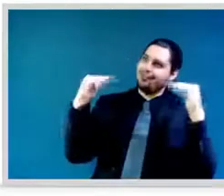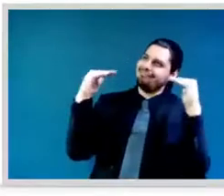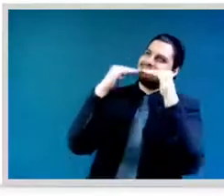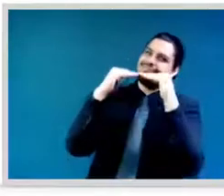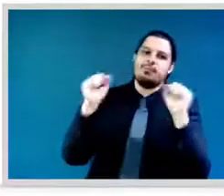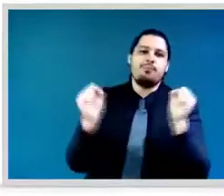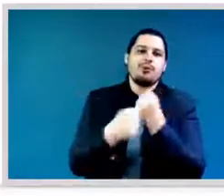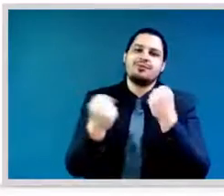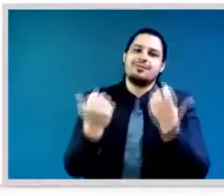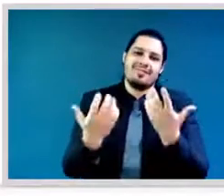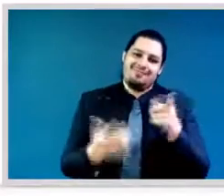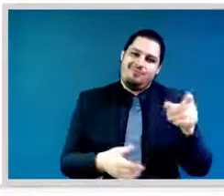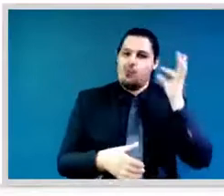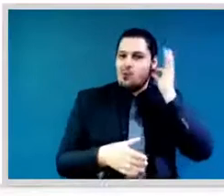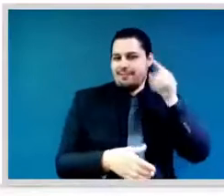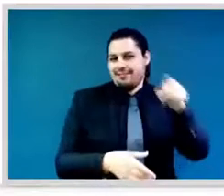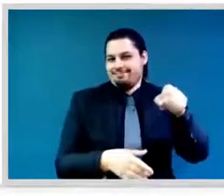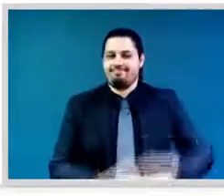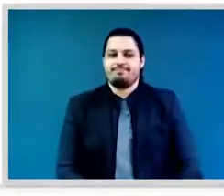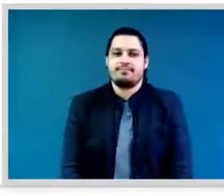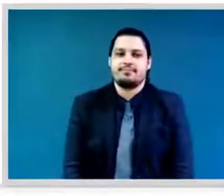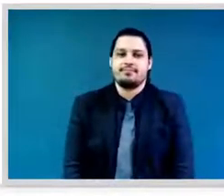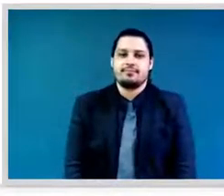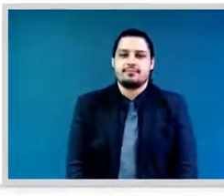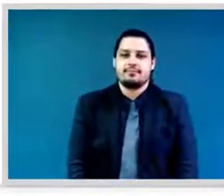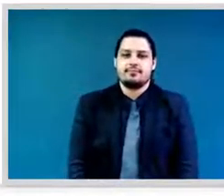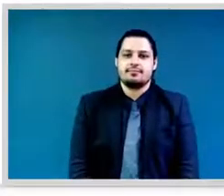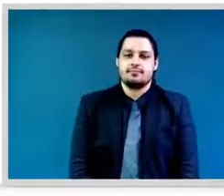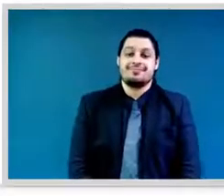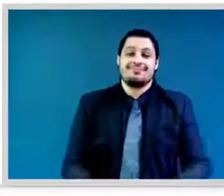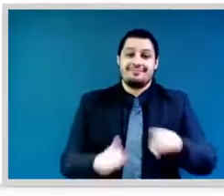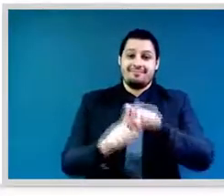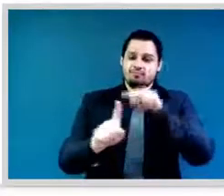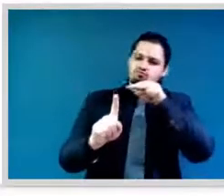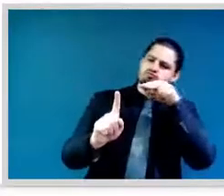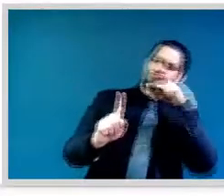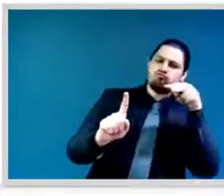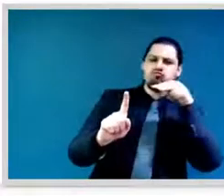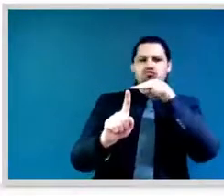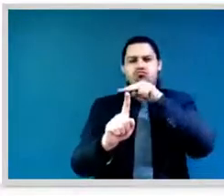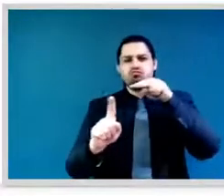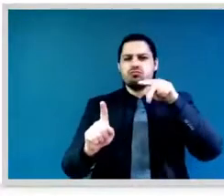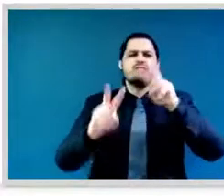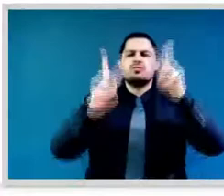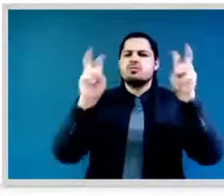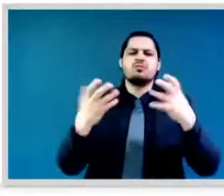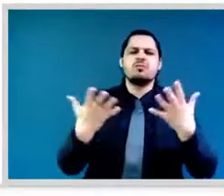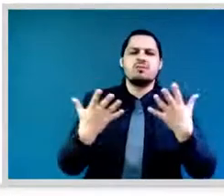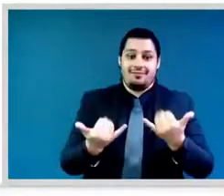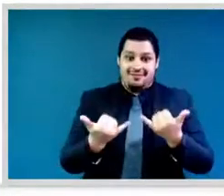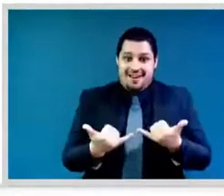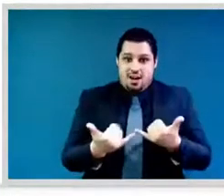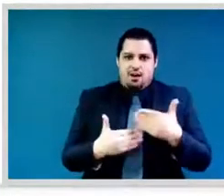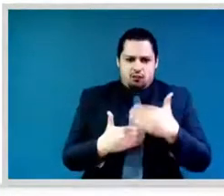tienen una perspectiva de desarrollo económico integral no pueden